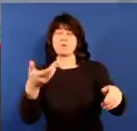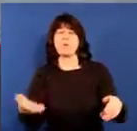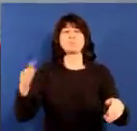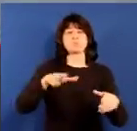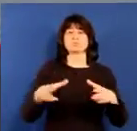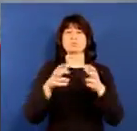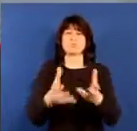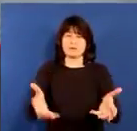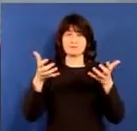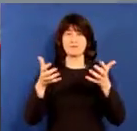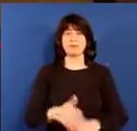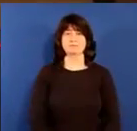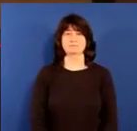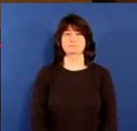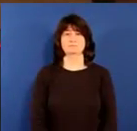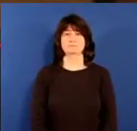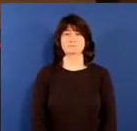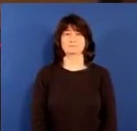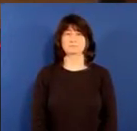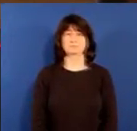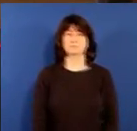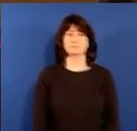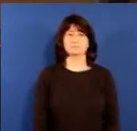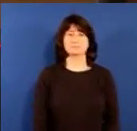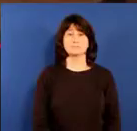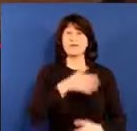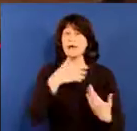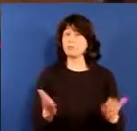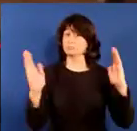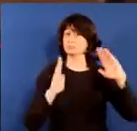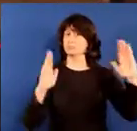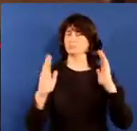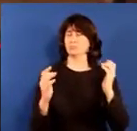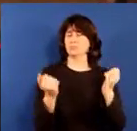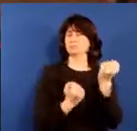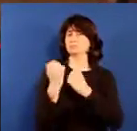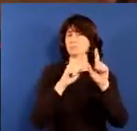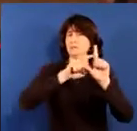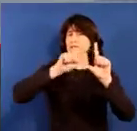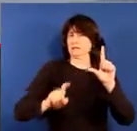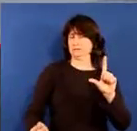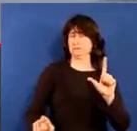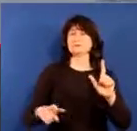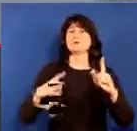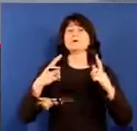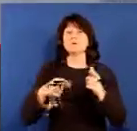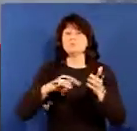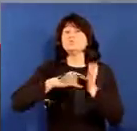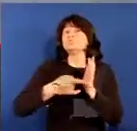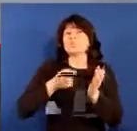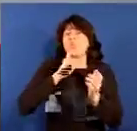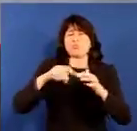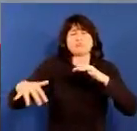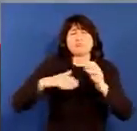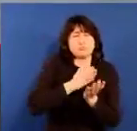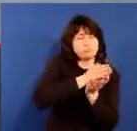este sentido, el diputado general de Vizcaya ha añadido que la Diputación apoya decididamente esta iniciativa porque